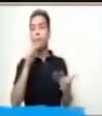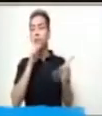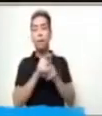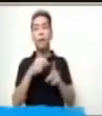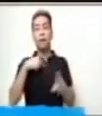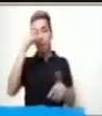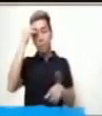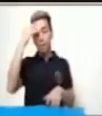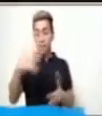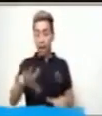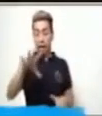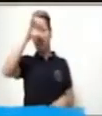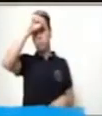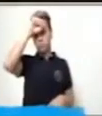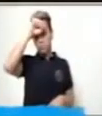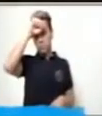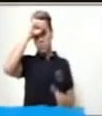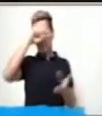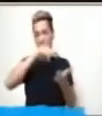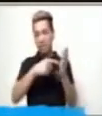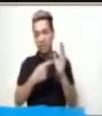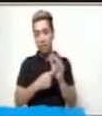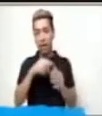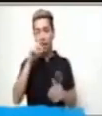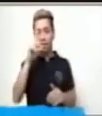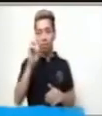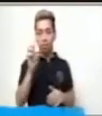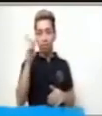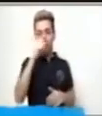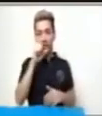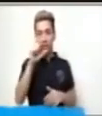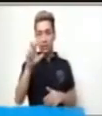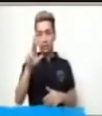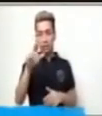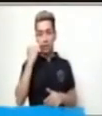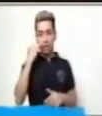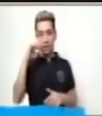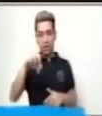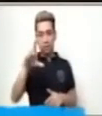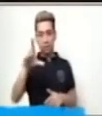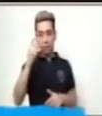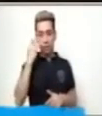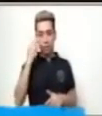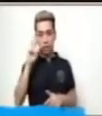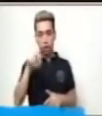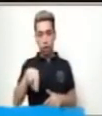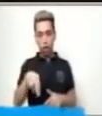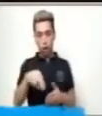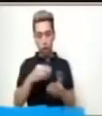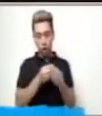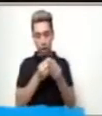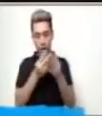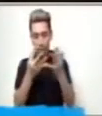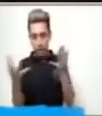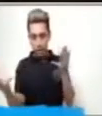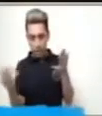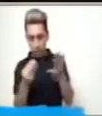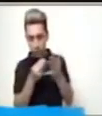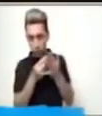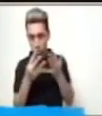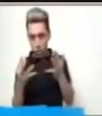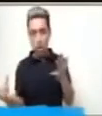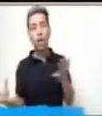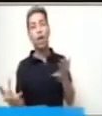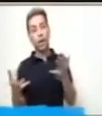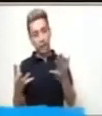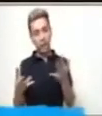palabra descripción. Muy bien. Son características. A la vez, adquirimos un nuevo